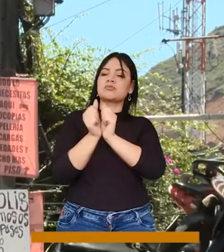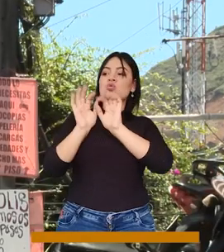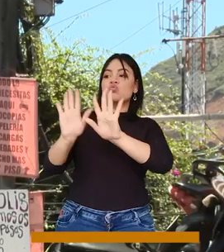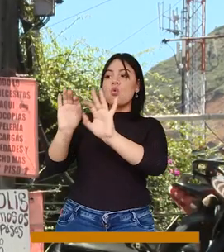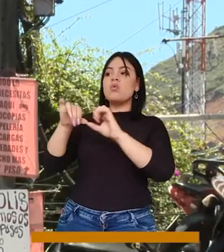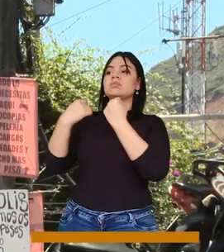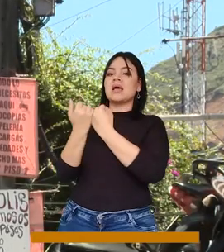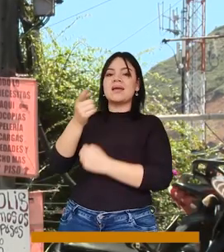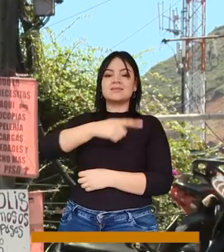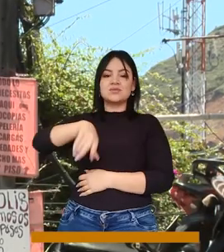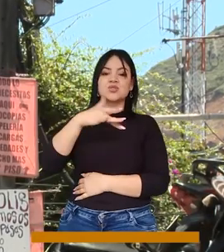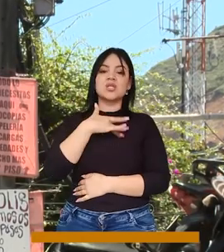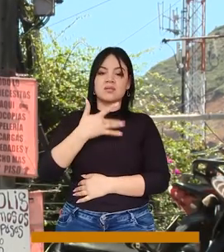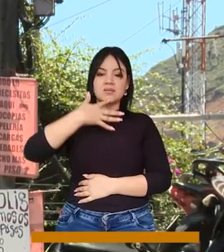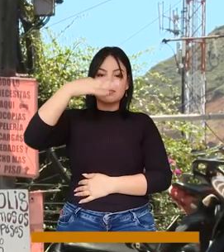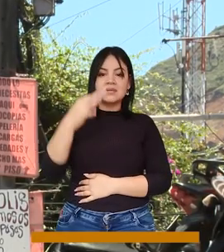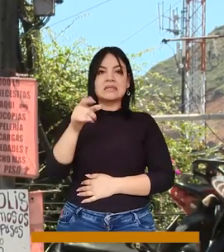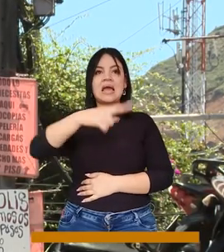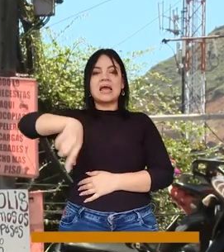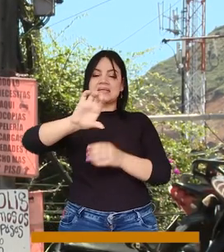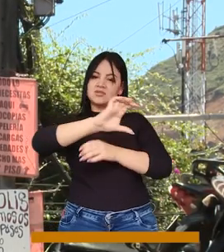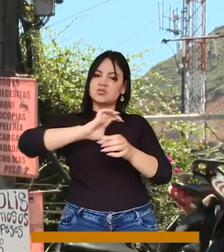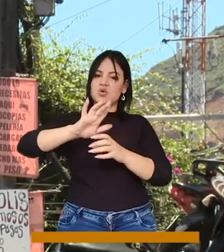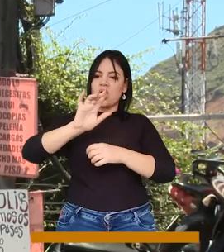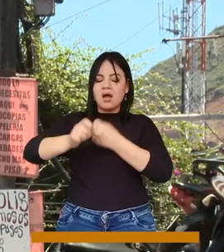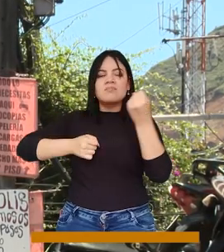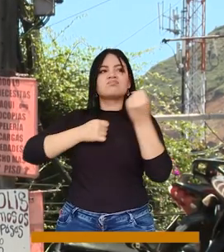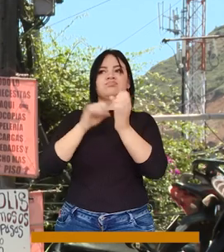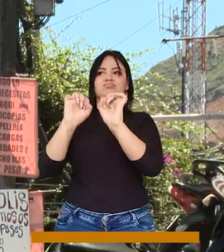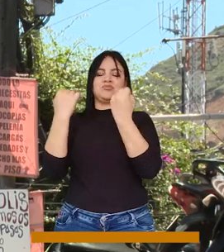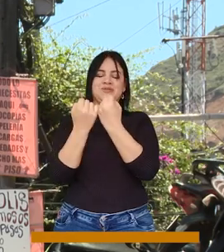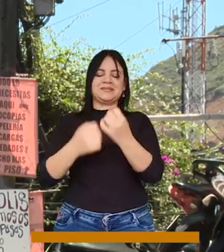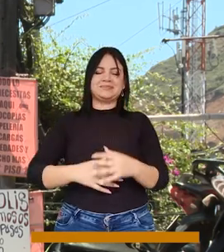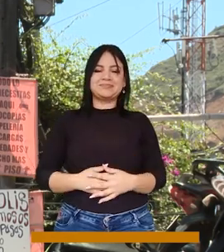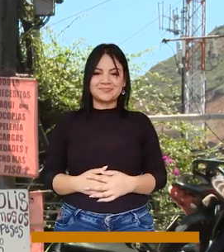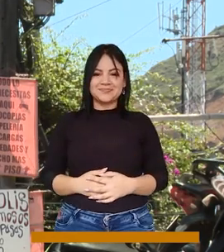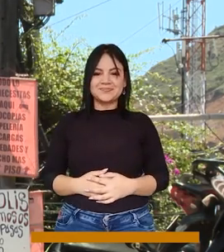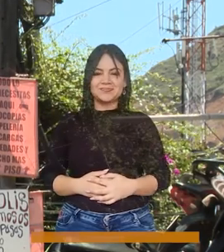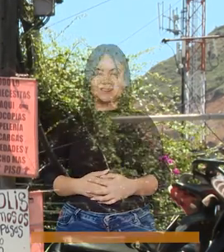el Consejo, que sientan que el Consejo de la Ciudad sí los escucha y sí los apoya.